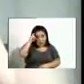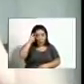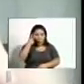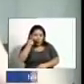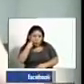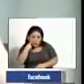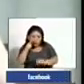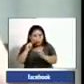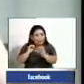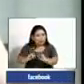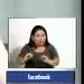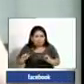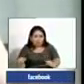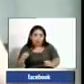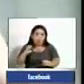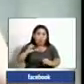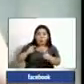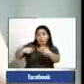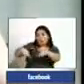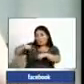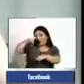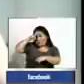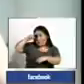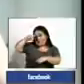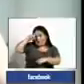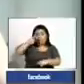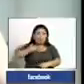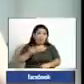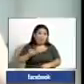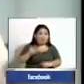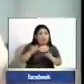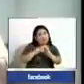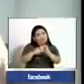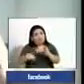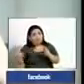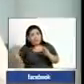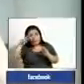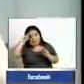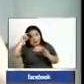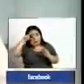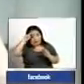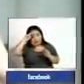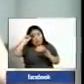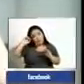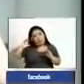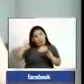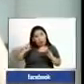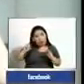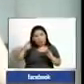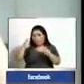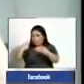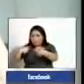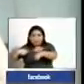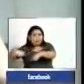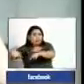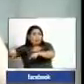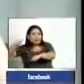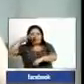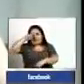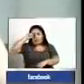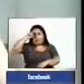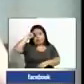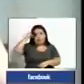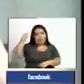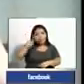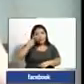cuidado o que están aún laborando por su condición de necesidad, pero también porque son trabajos que no van a interrumpir sus labores,